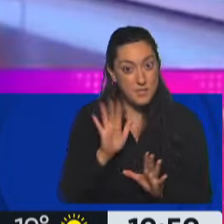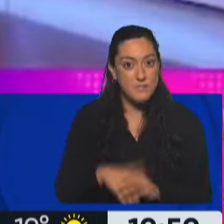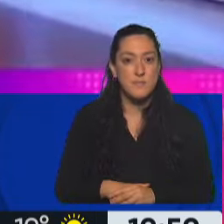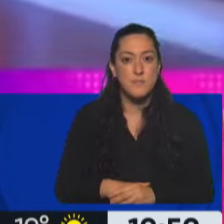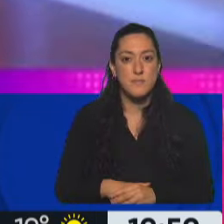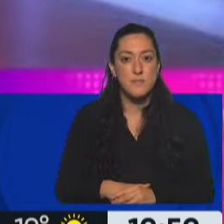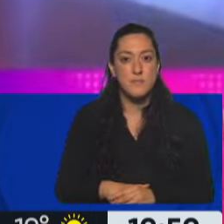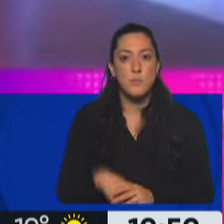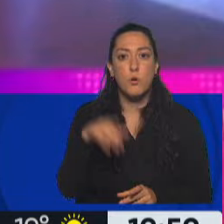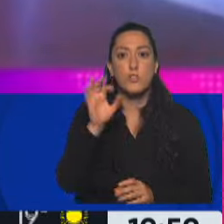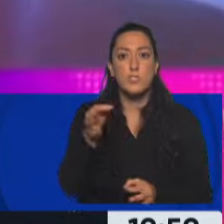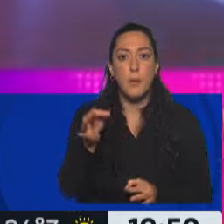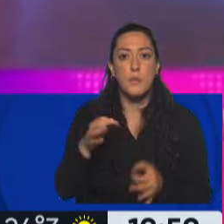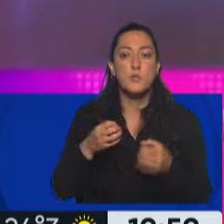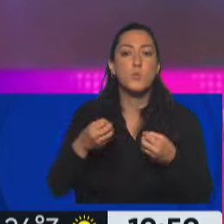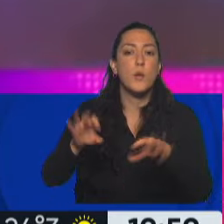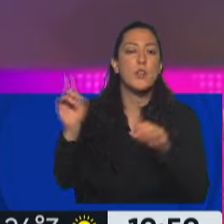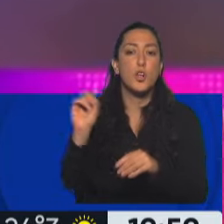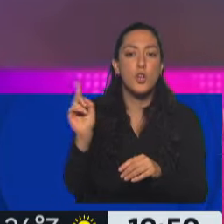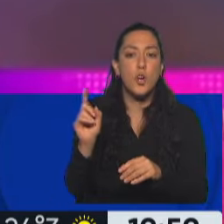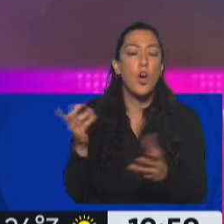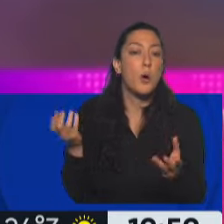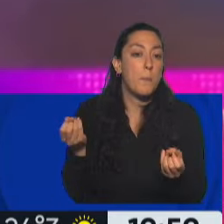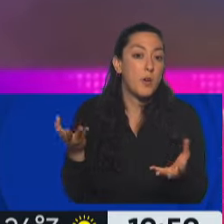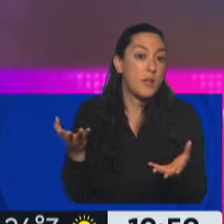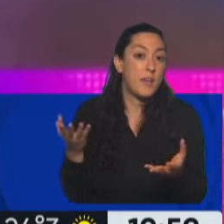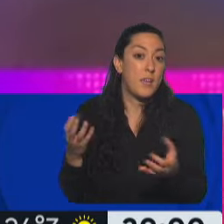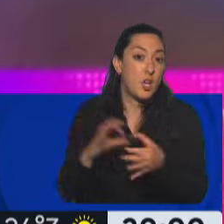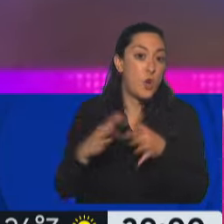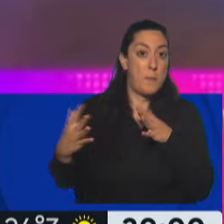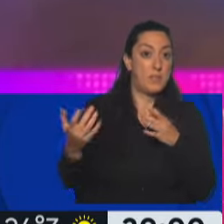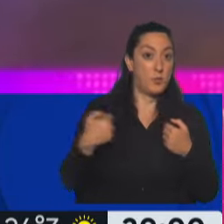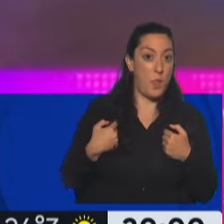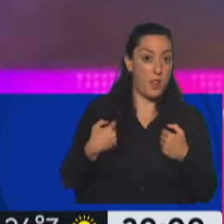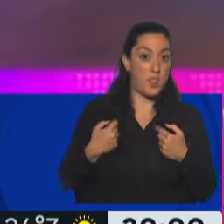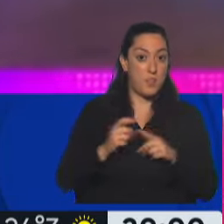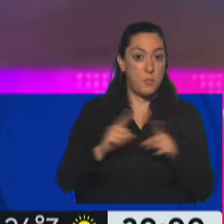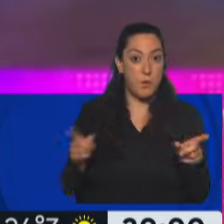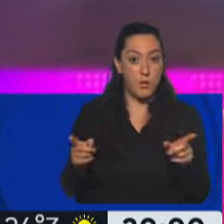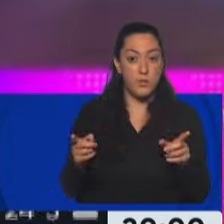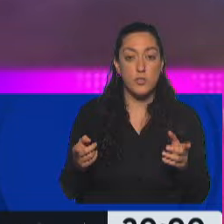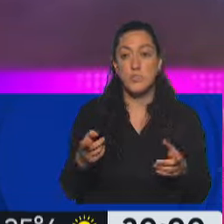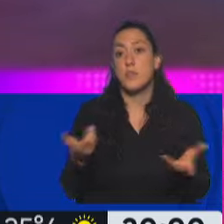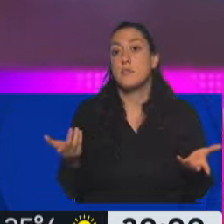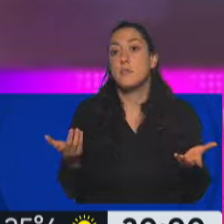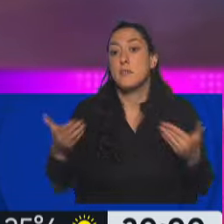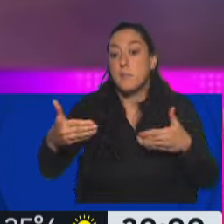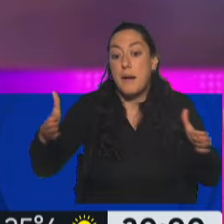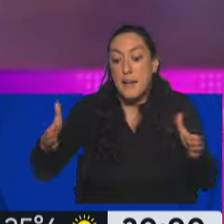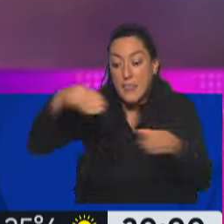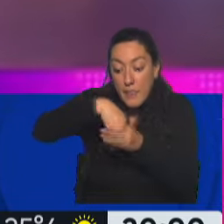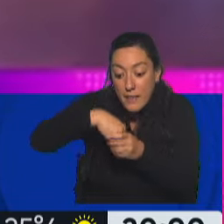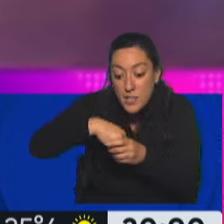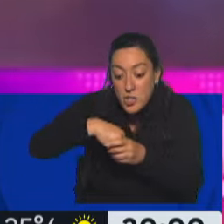Televisión. ¿Sabes por qué no suelto? Porque no me sueltan. Y lo que pasa en cuatro paredes... es su palabra contra la mía. Pero si